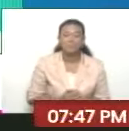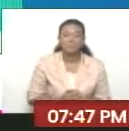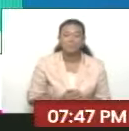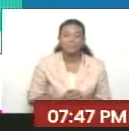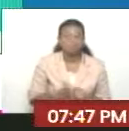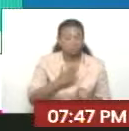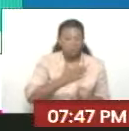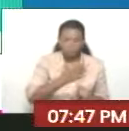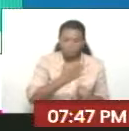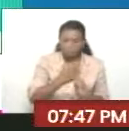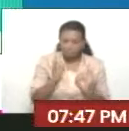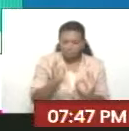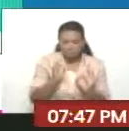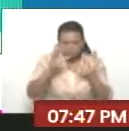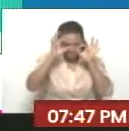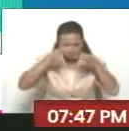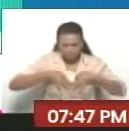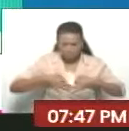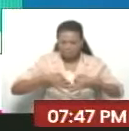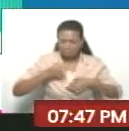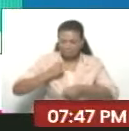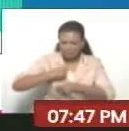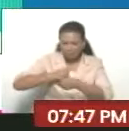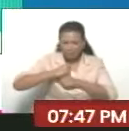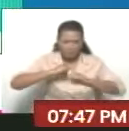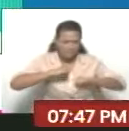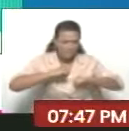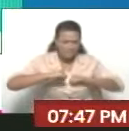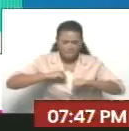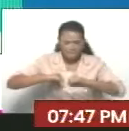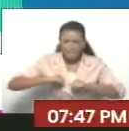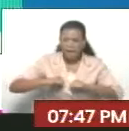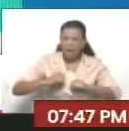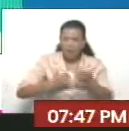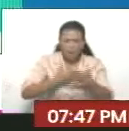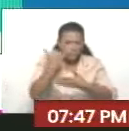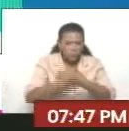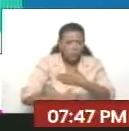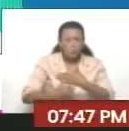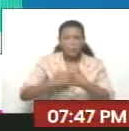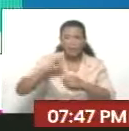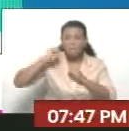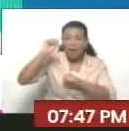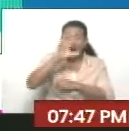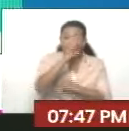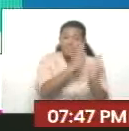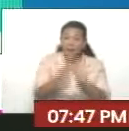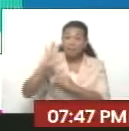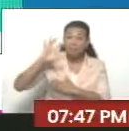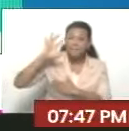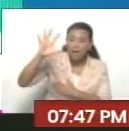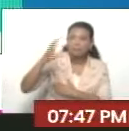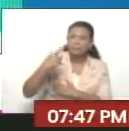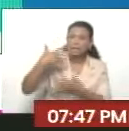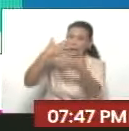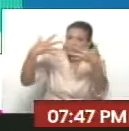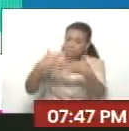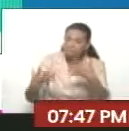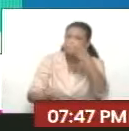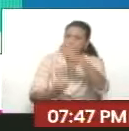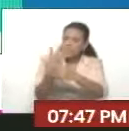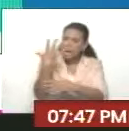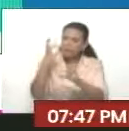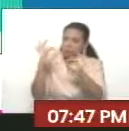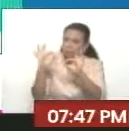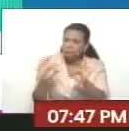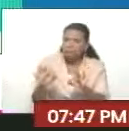de nuestro plan estratégico, de nuestro programa de la patria, nuestro plan de la patria,